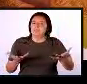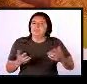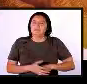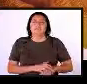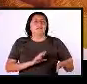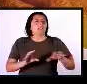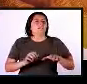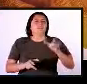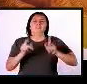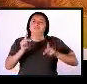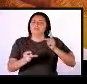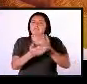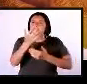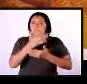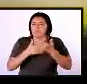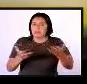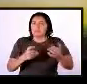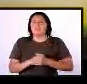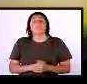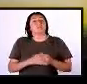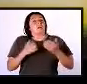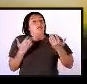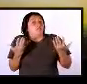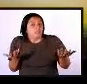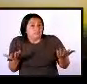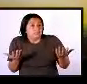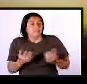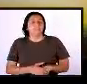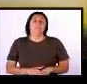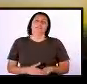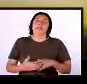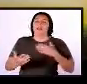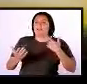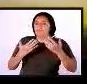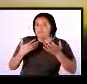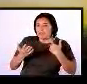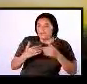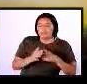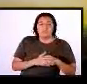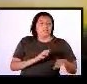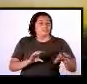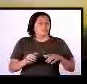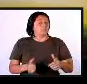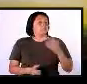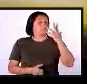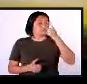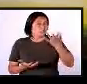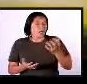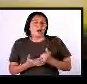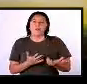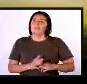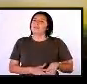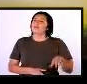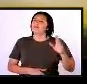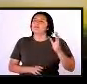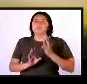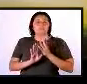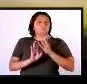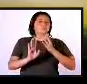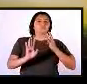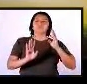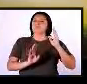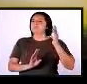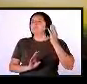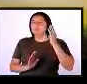que realizan personas con discapacidad. Y hablando de acciones lindas, esta vez nos vamos a ver un desfile de modas en